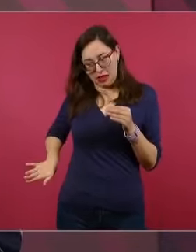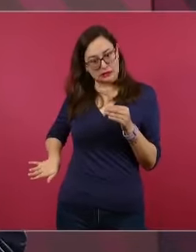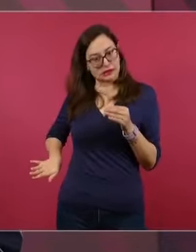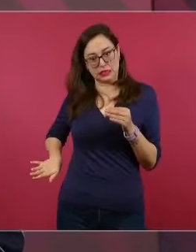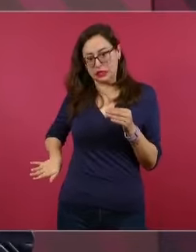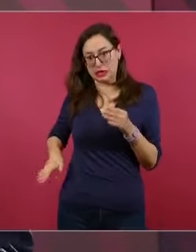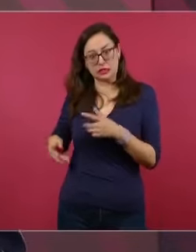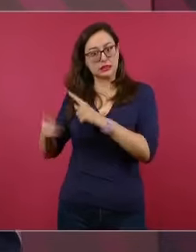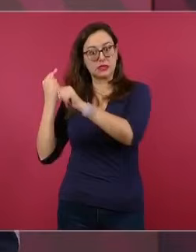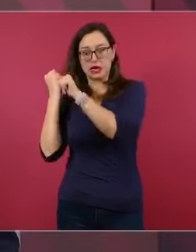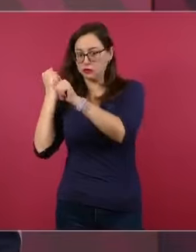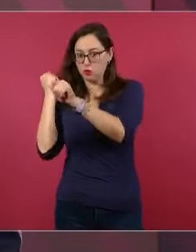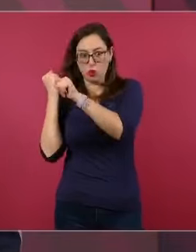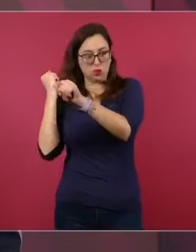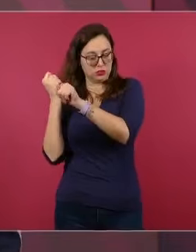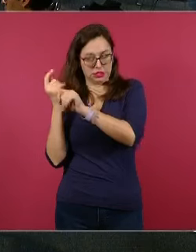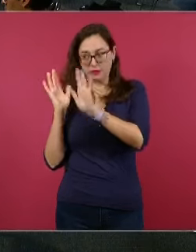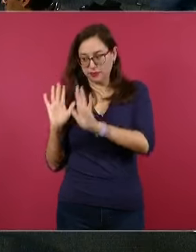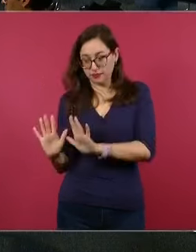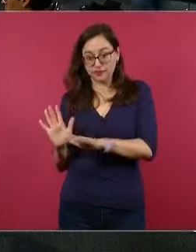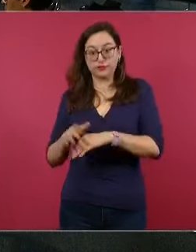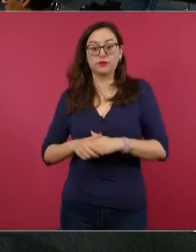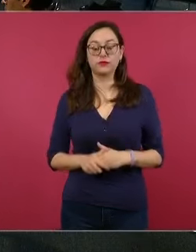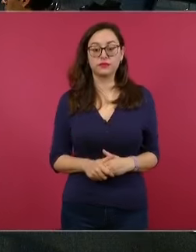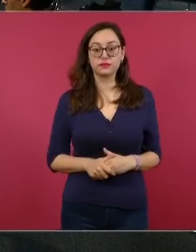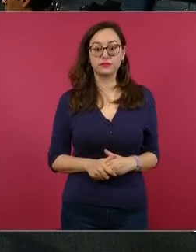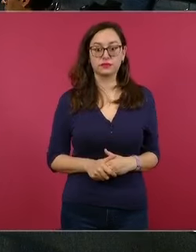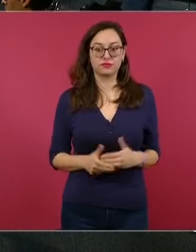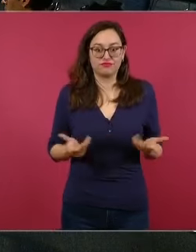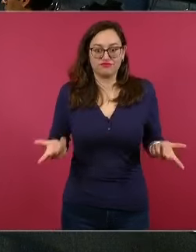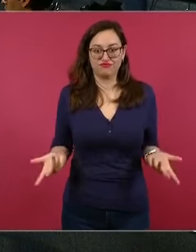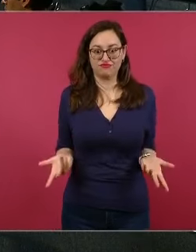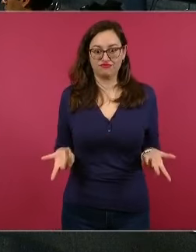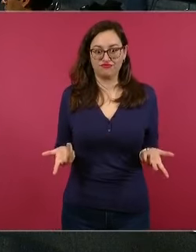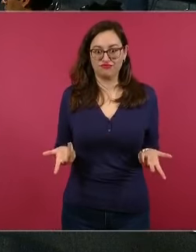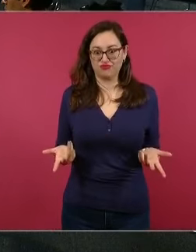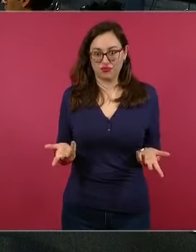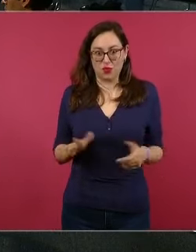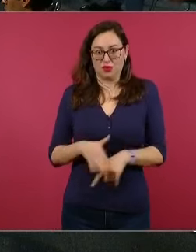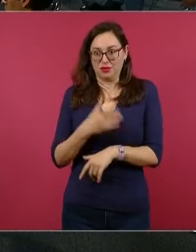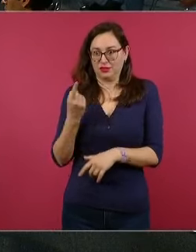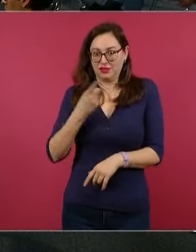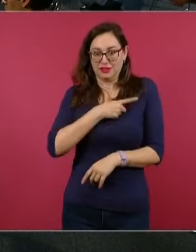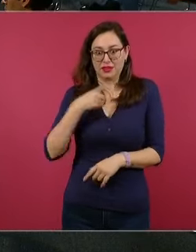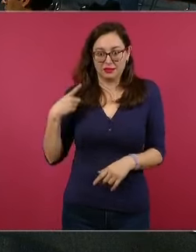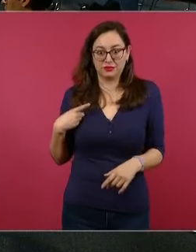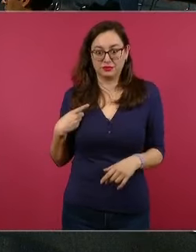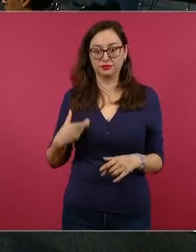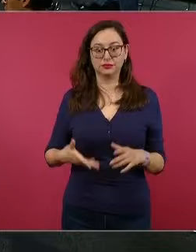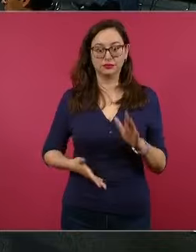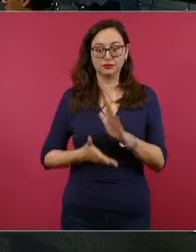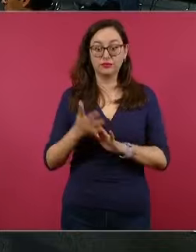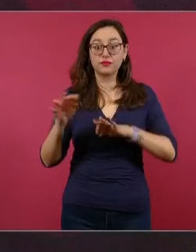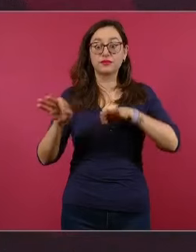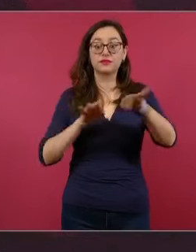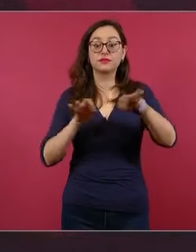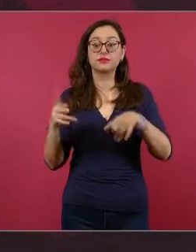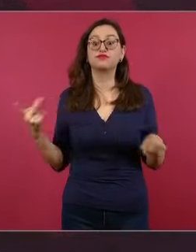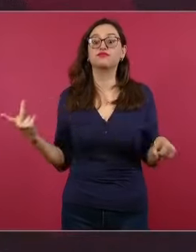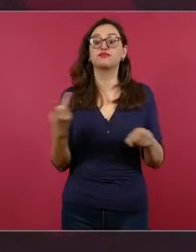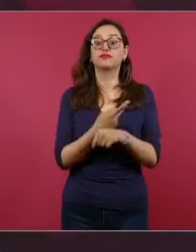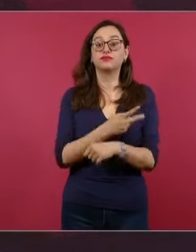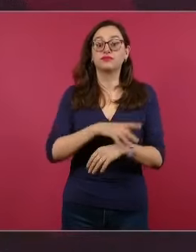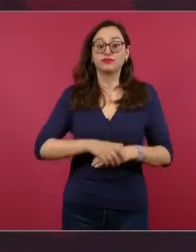qu este se hace cuando suben